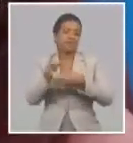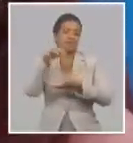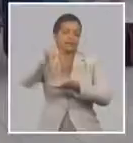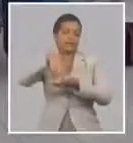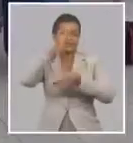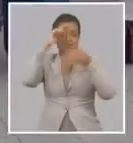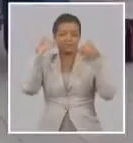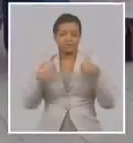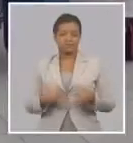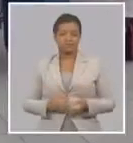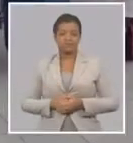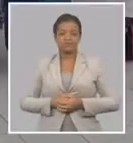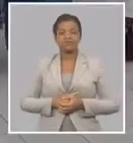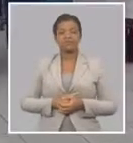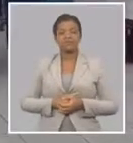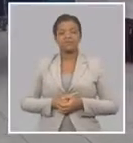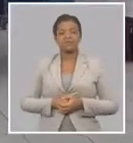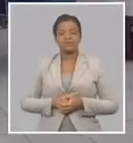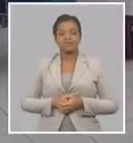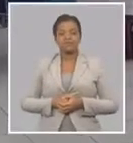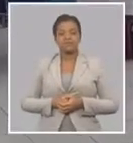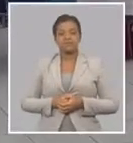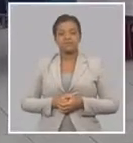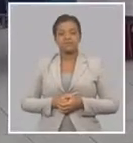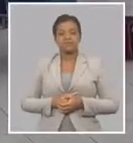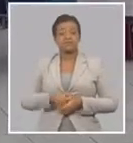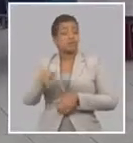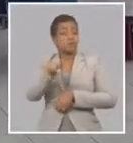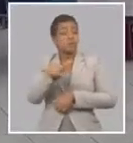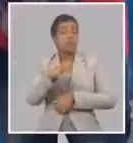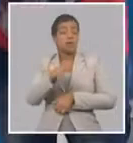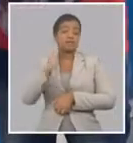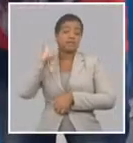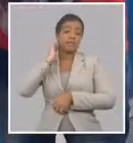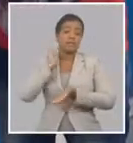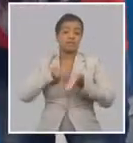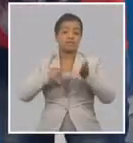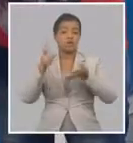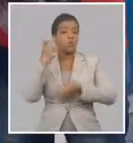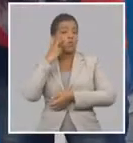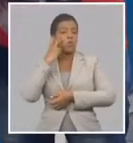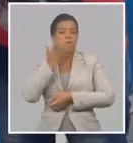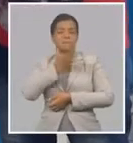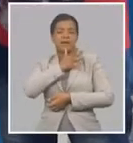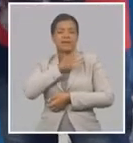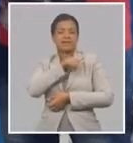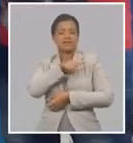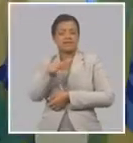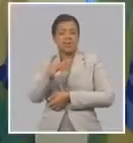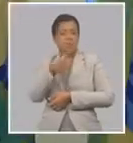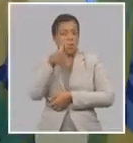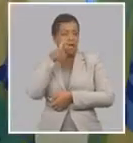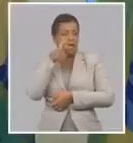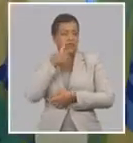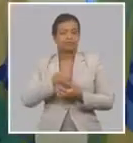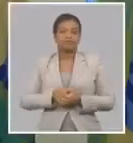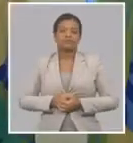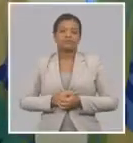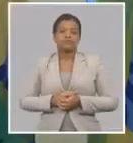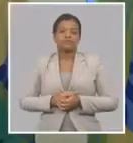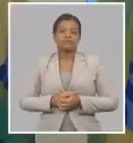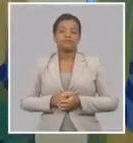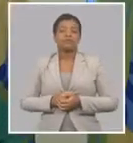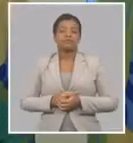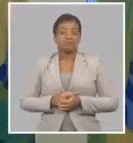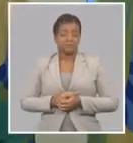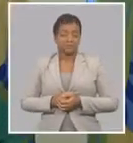de salud al tiempo en la terminal provincial se mantienen similares patrones de vigilancia epidemiológica se toma también los datos